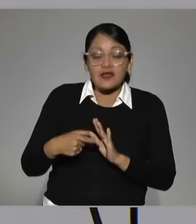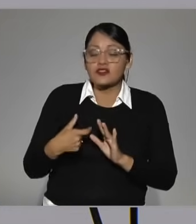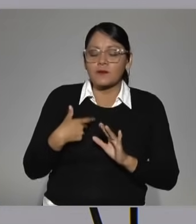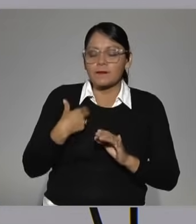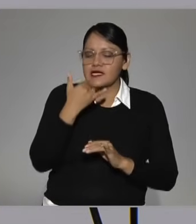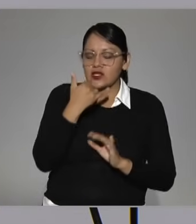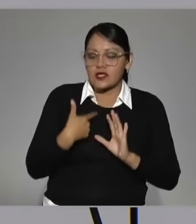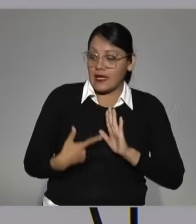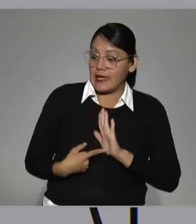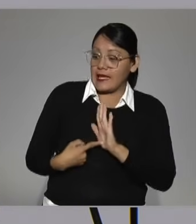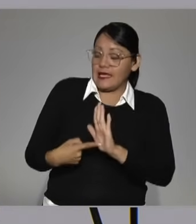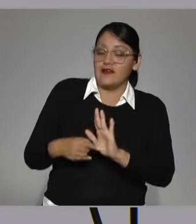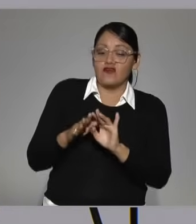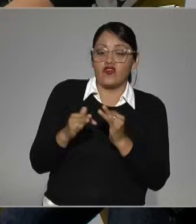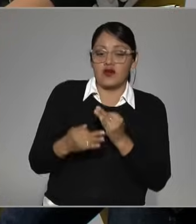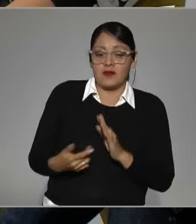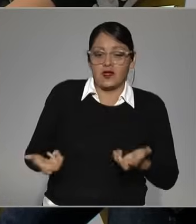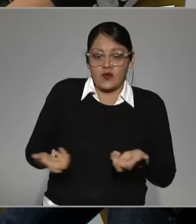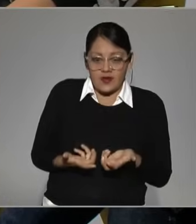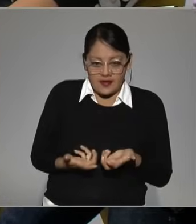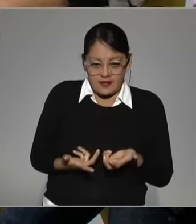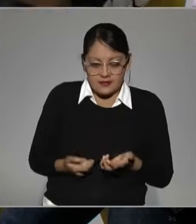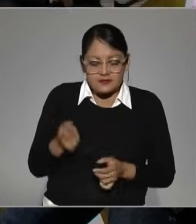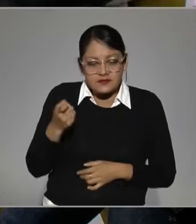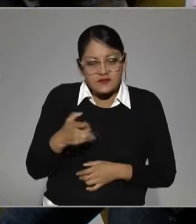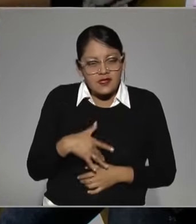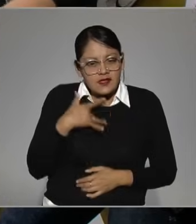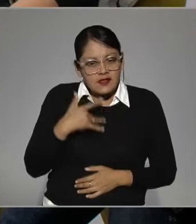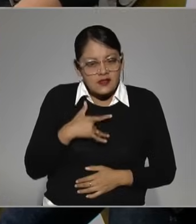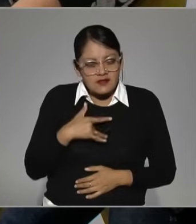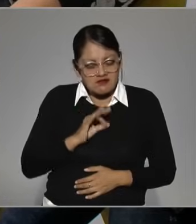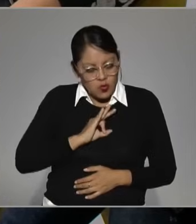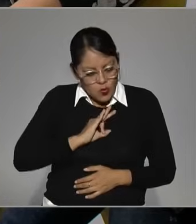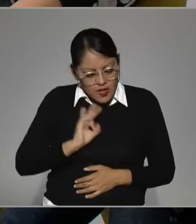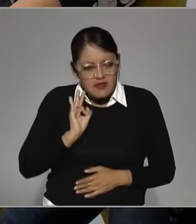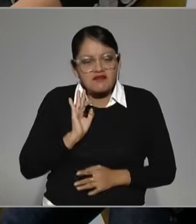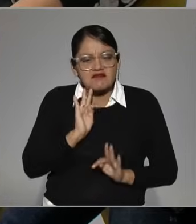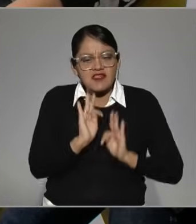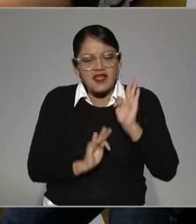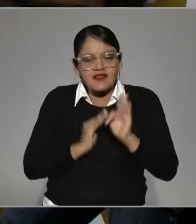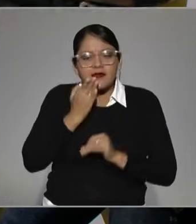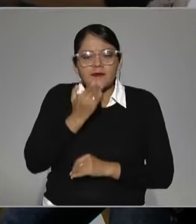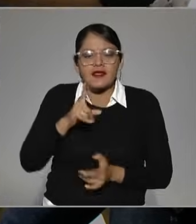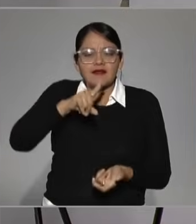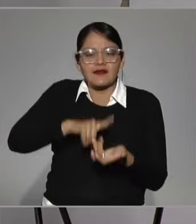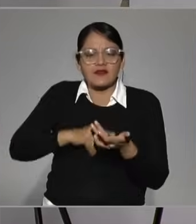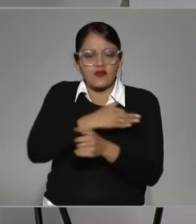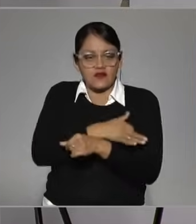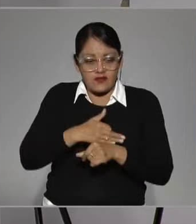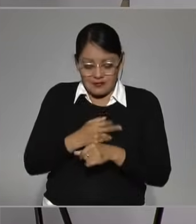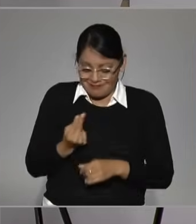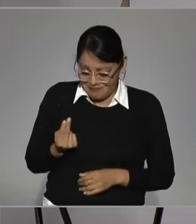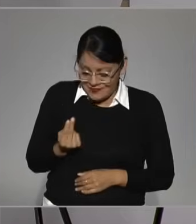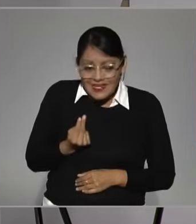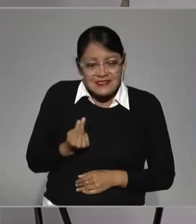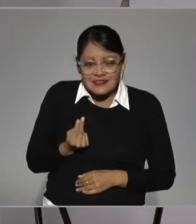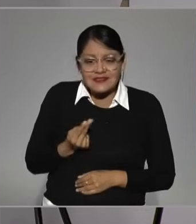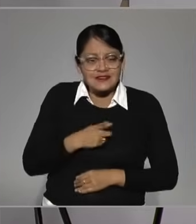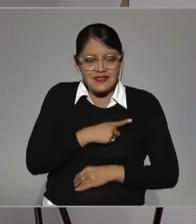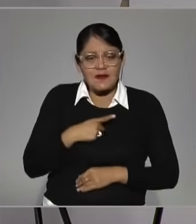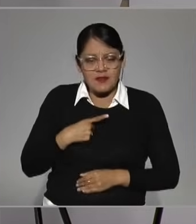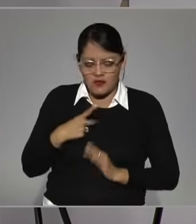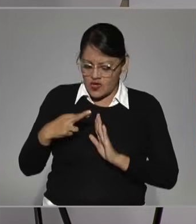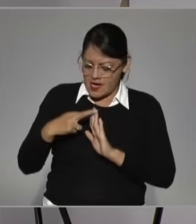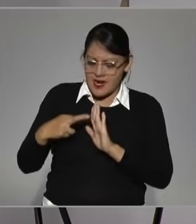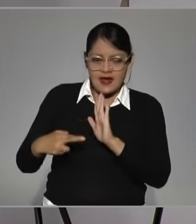también de la intención que yo tengo de que haya un buen trato en general en la familia. Sí necesitamos acordar unas buenas